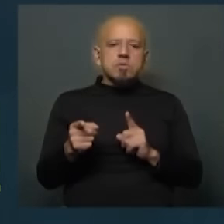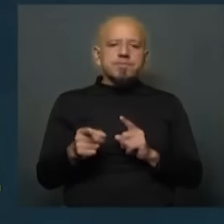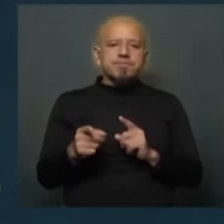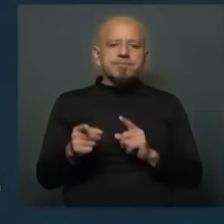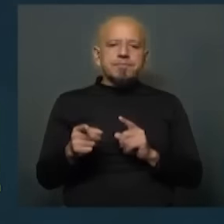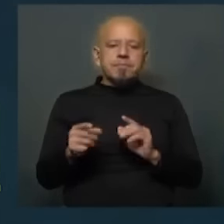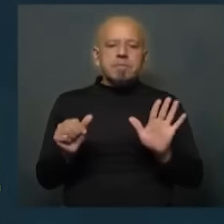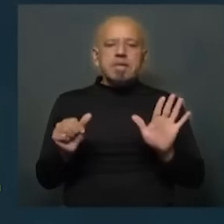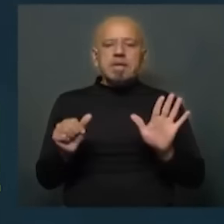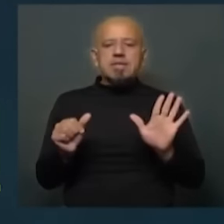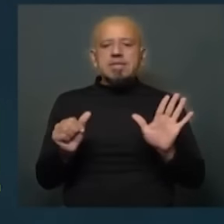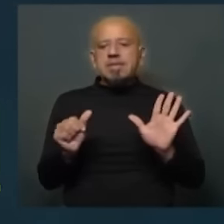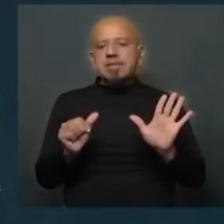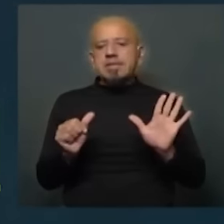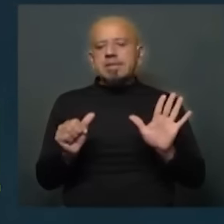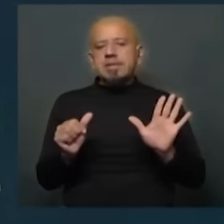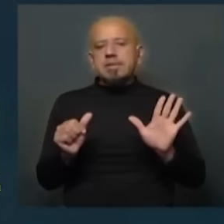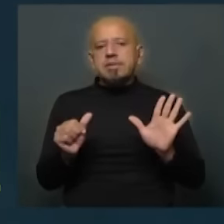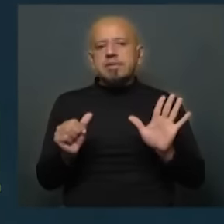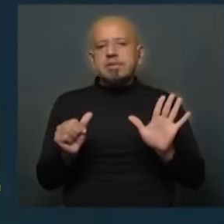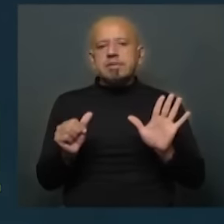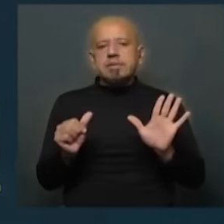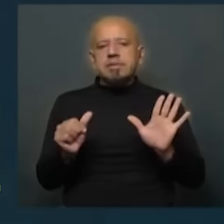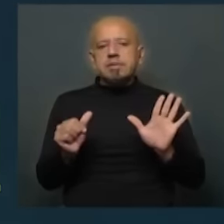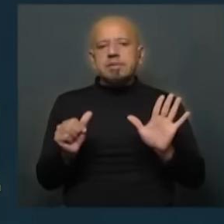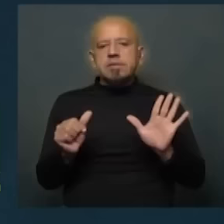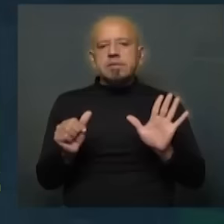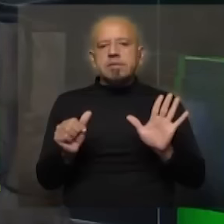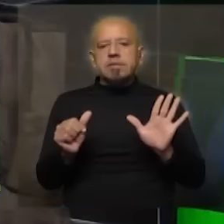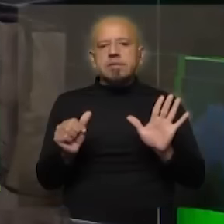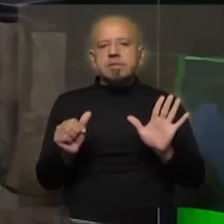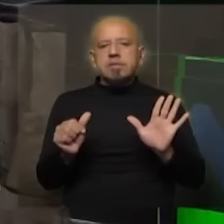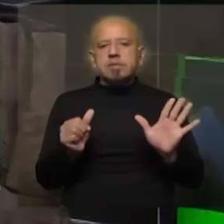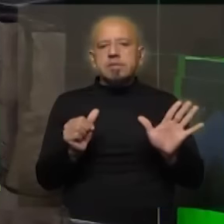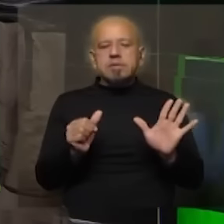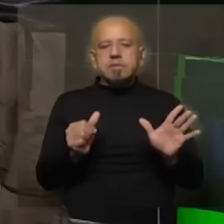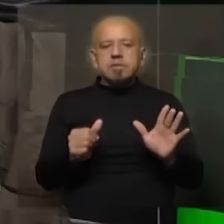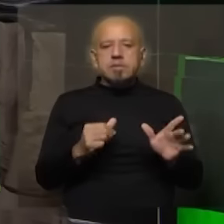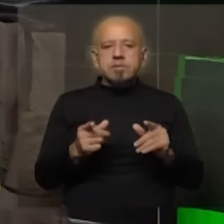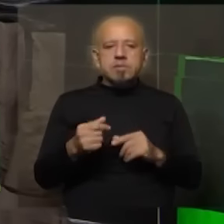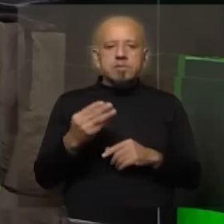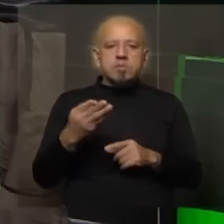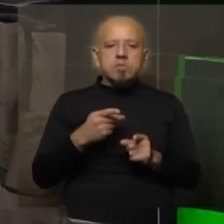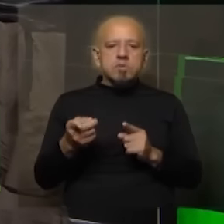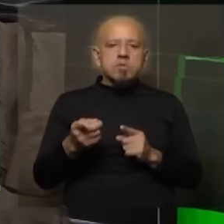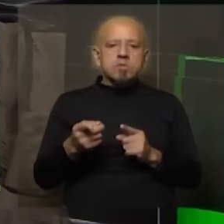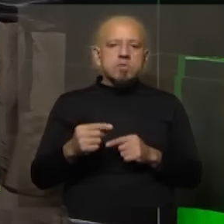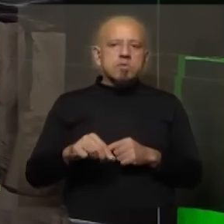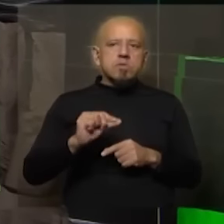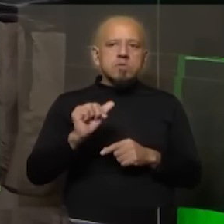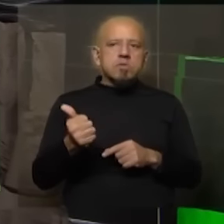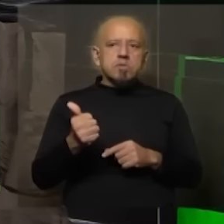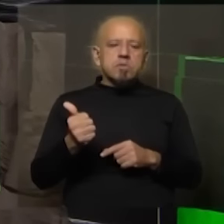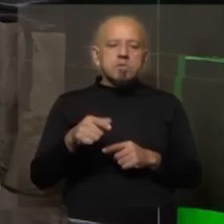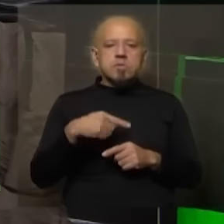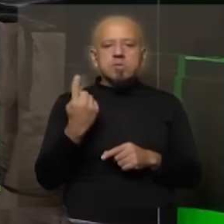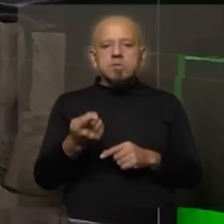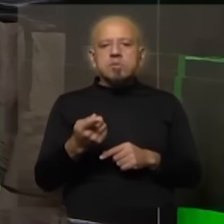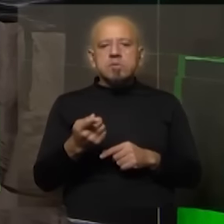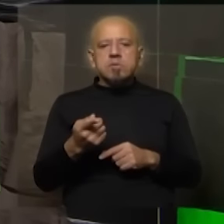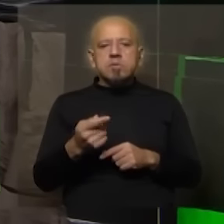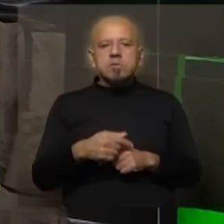66% es la intención, el index winner, que es quienes creen que ganará en la próxima elección, que